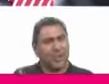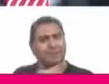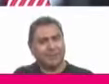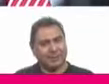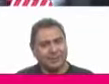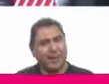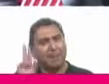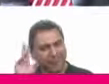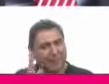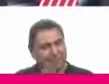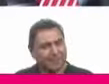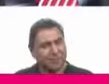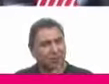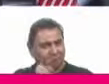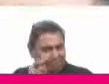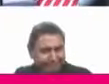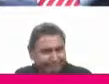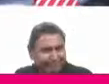alguna lectura